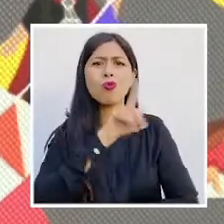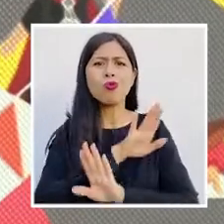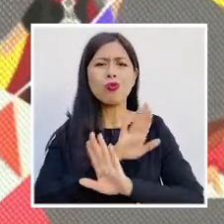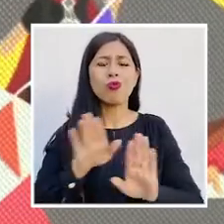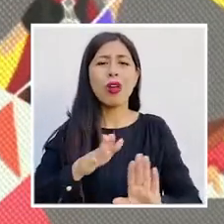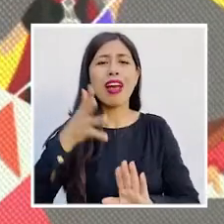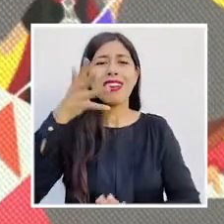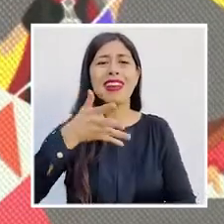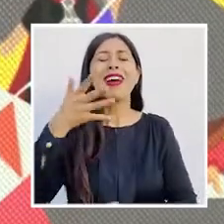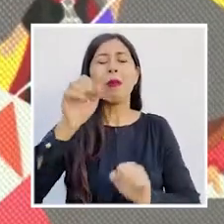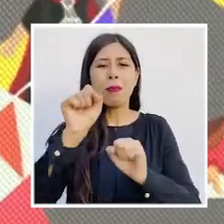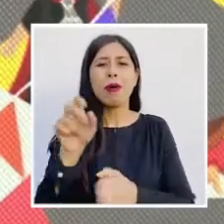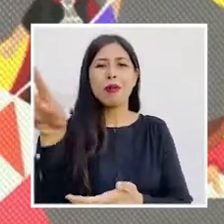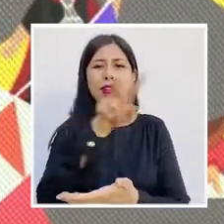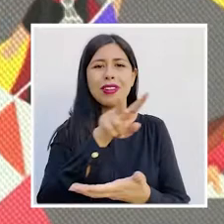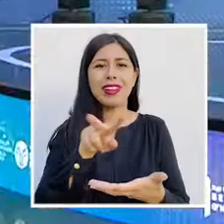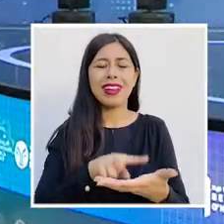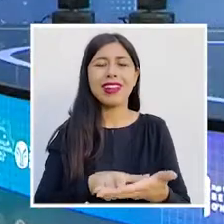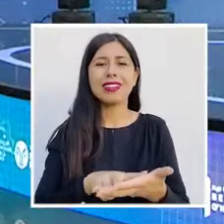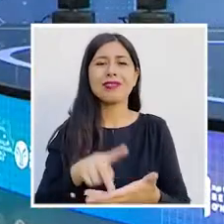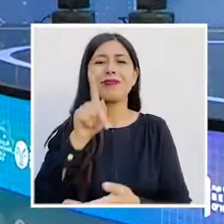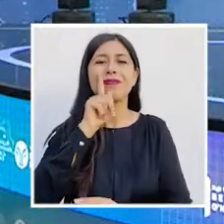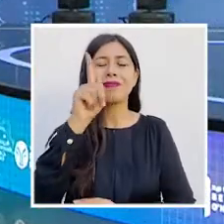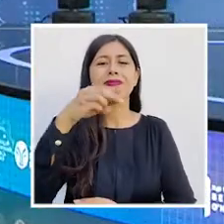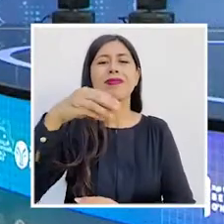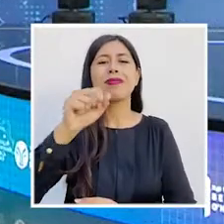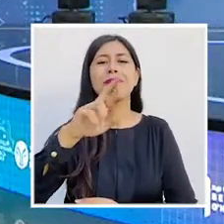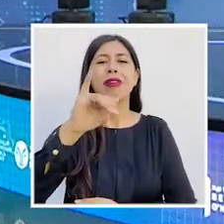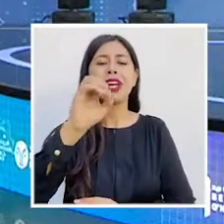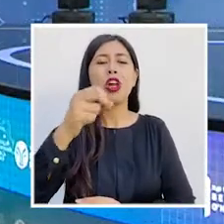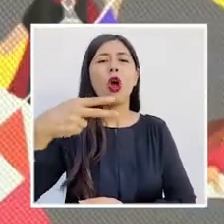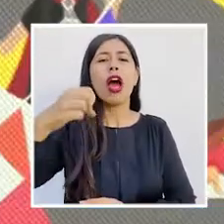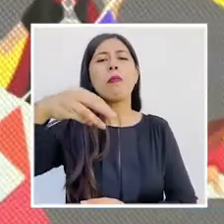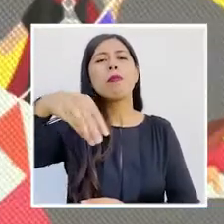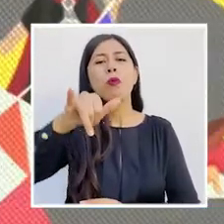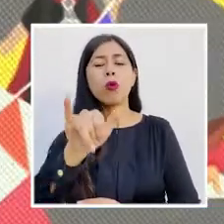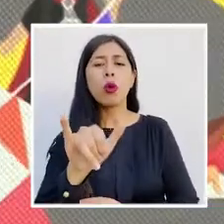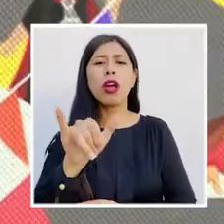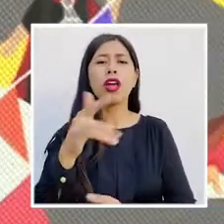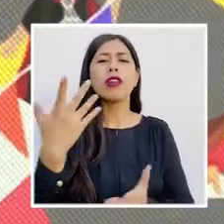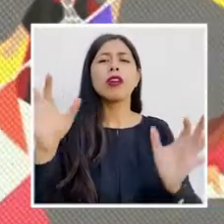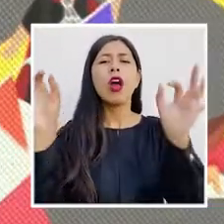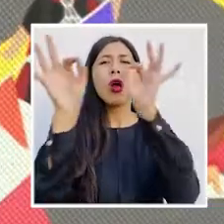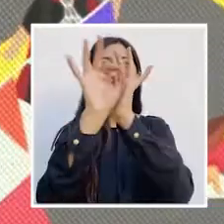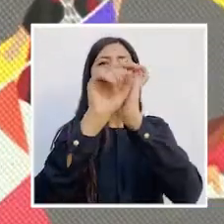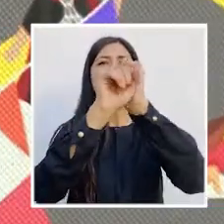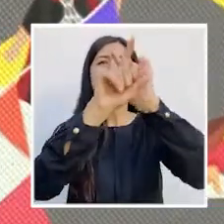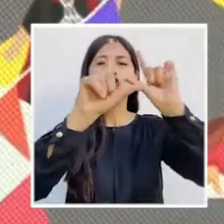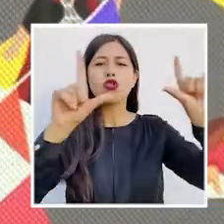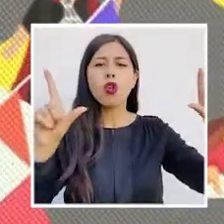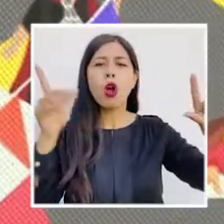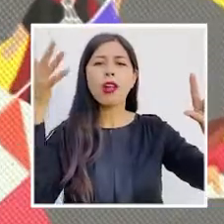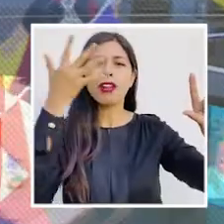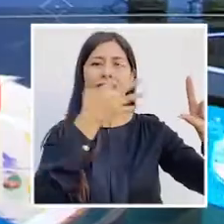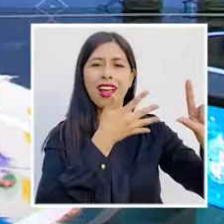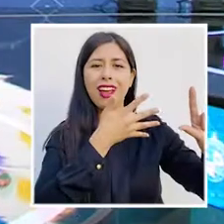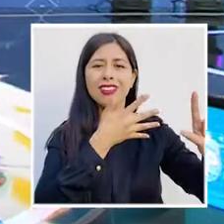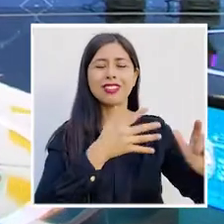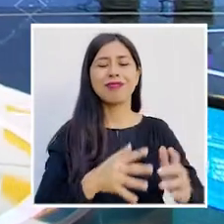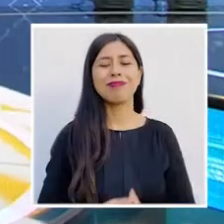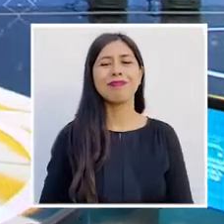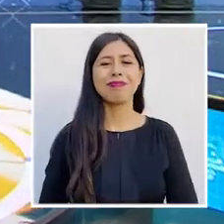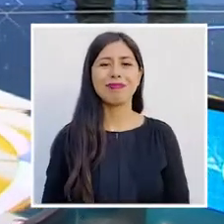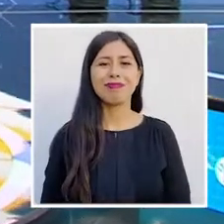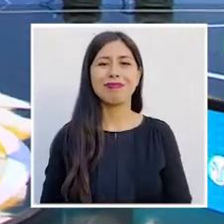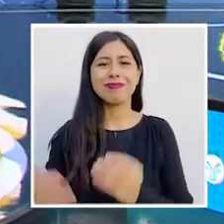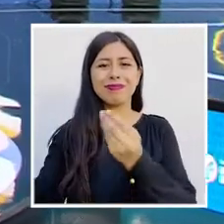finalizar la siguiente charla. Dejamos con ustedes al astrónomo Mario Amui con la charla El Sol Negro. Mario, bienvenido.